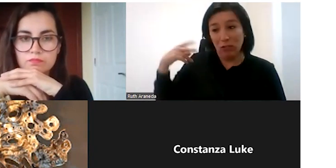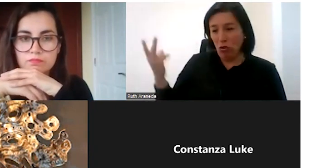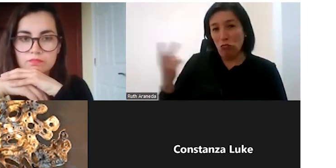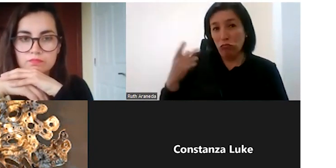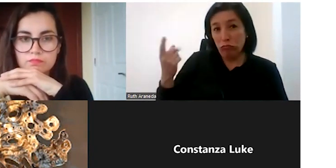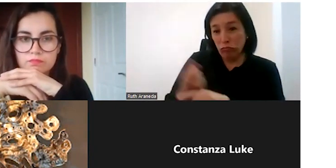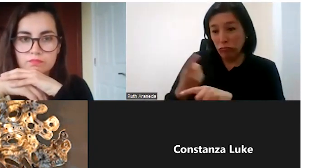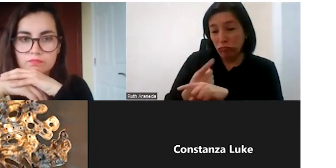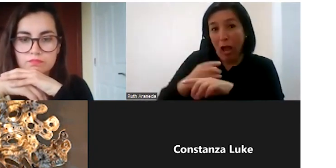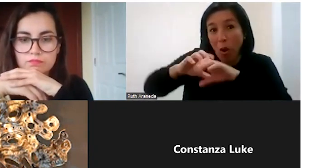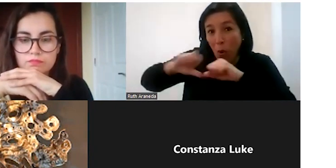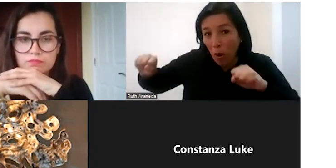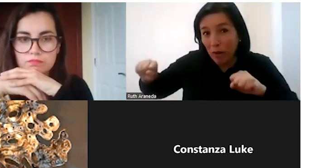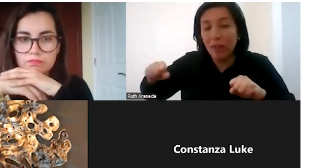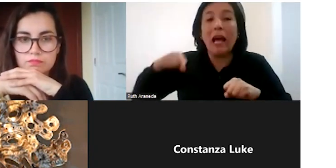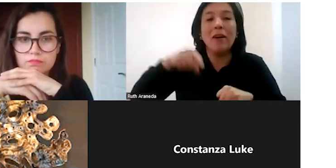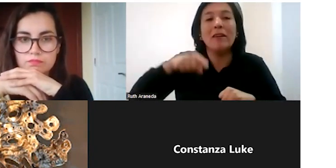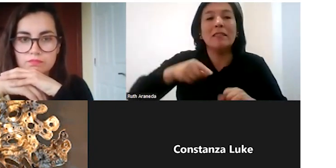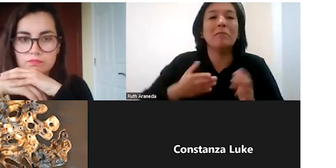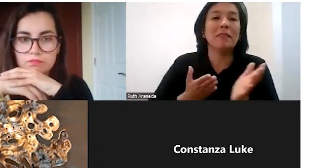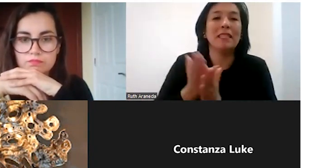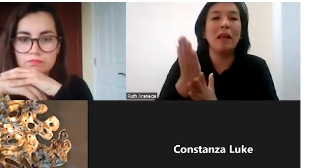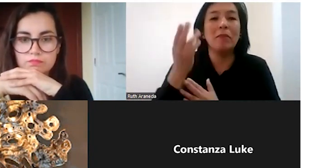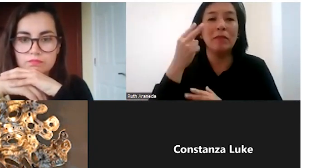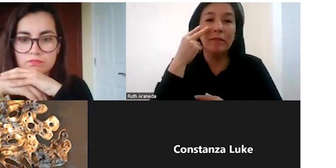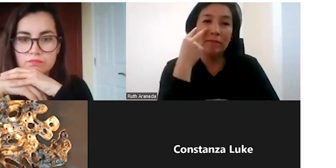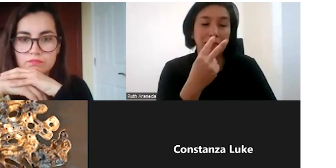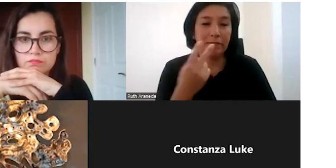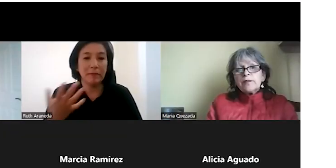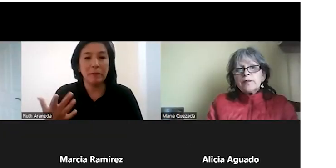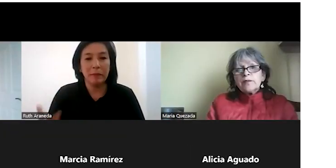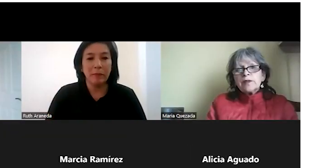y vamos a partir rápidamente a la imagen porque